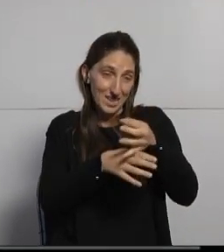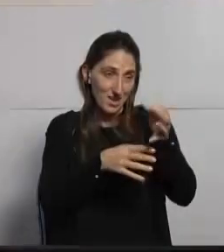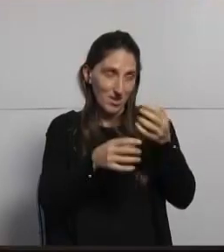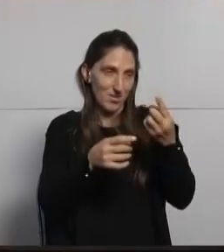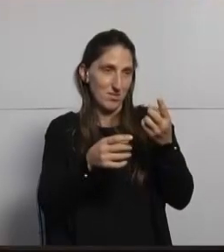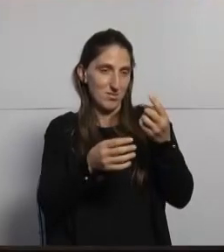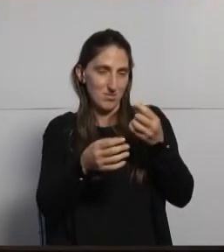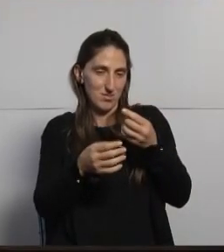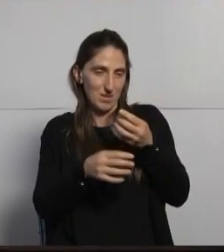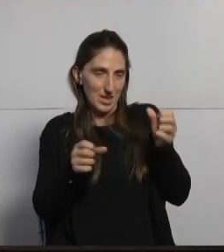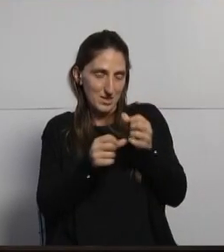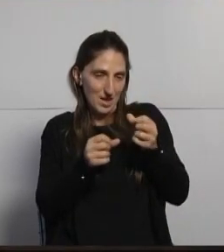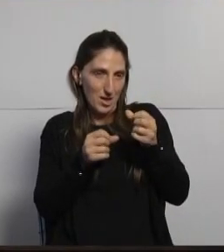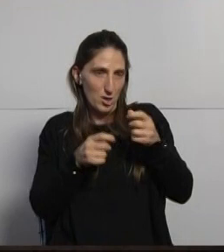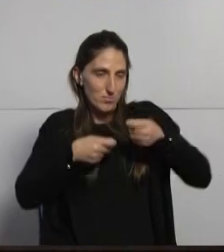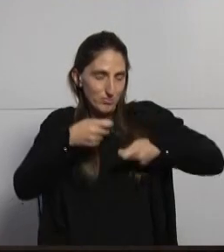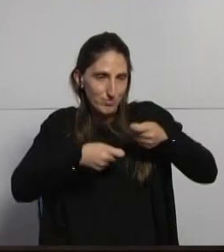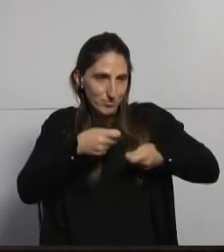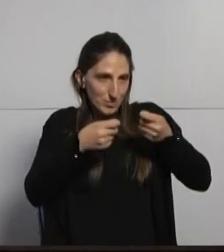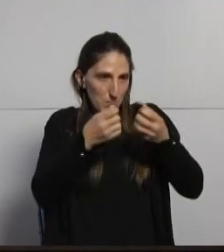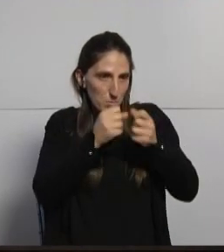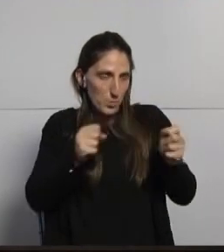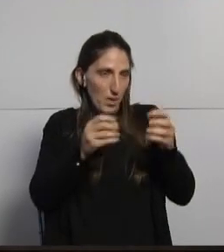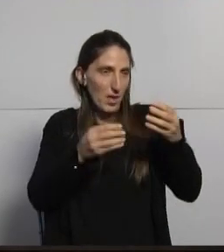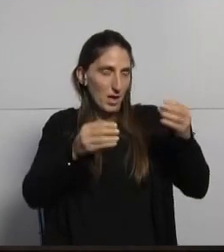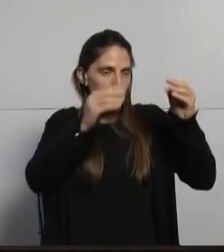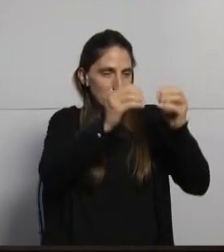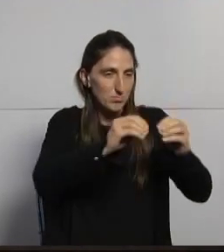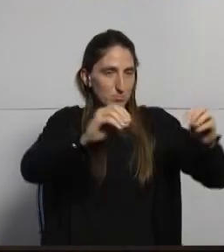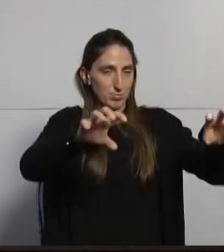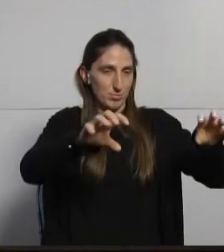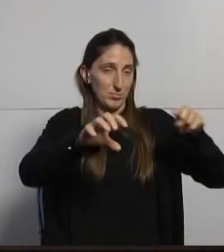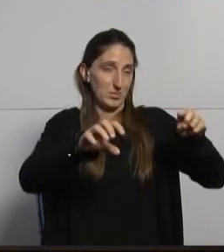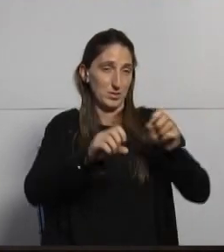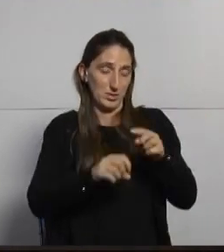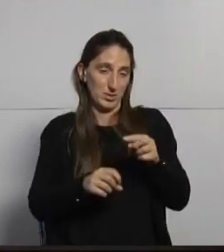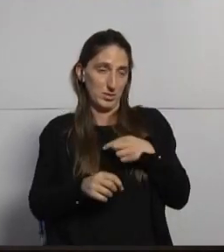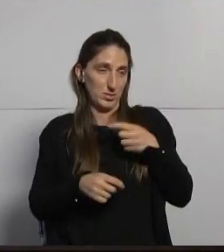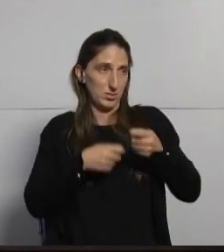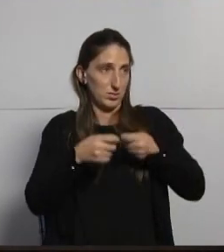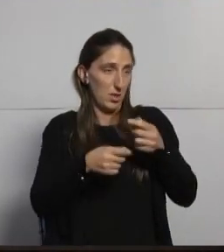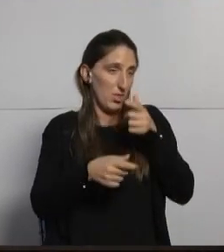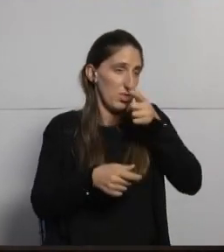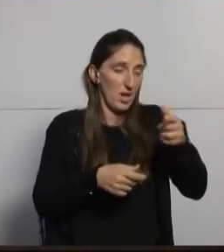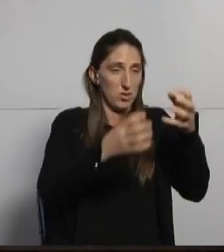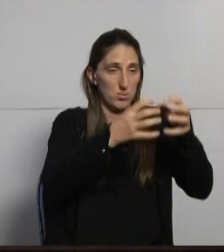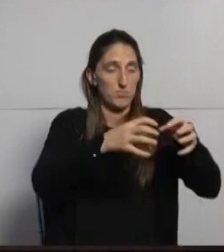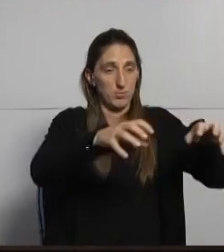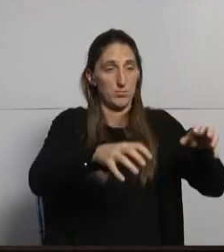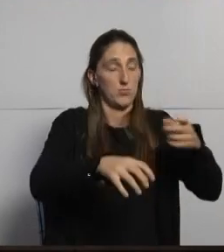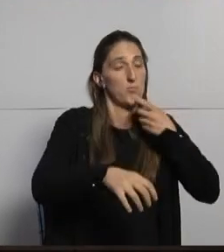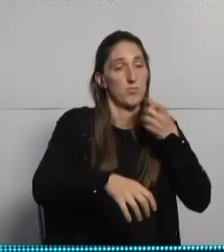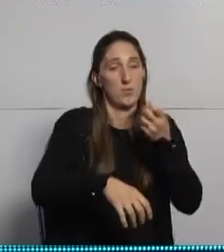distinguirlos para que cuando venga una nueva instancia de un nuevo puntito, digamos, poder clasificarlo en rojo o azul con cierto nivel de confianza.